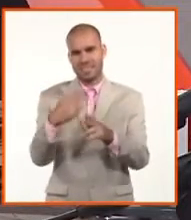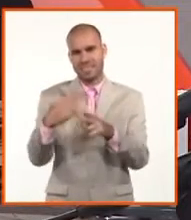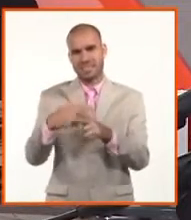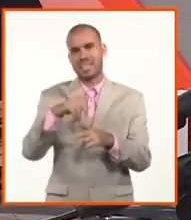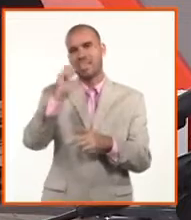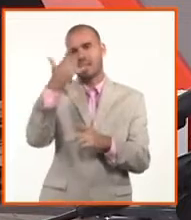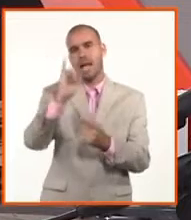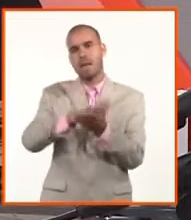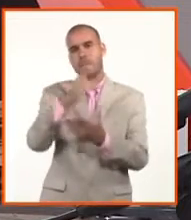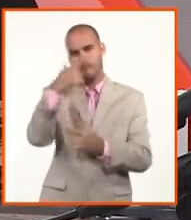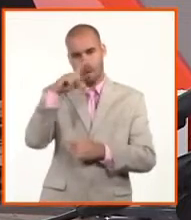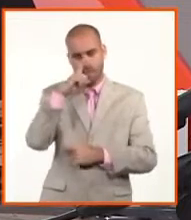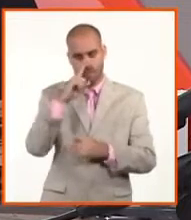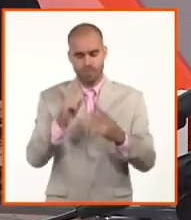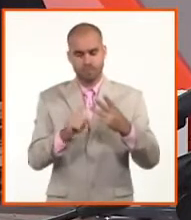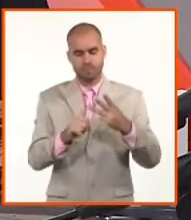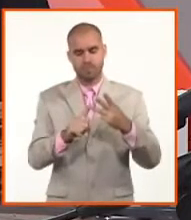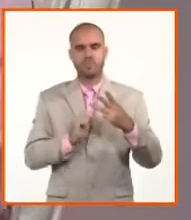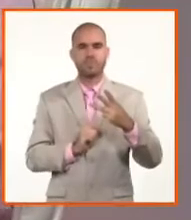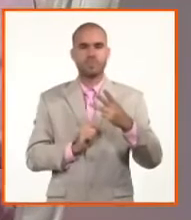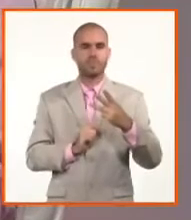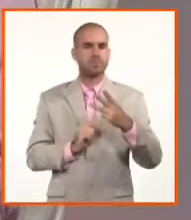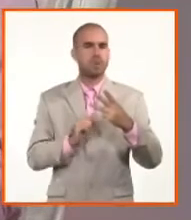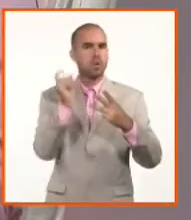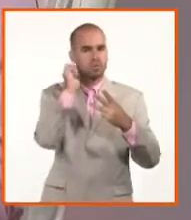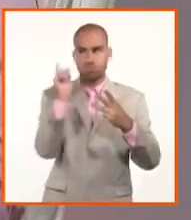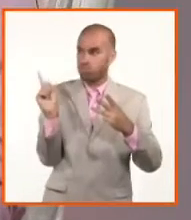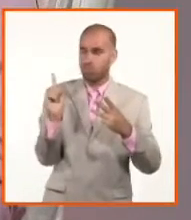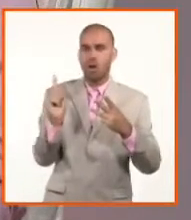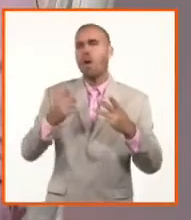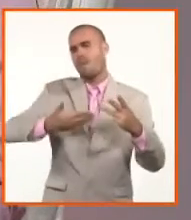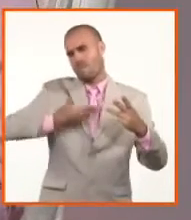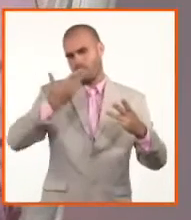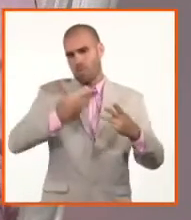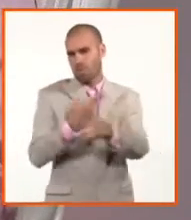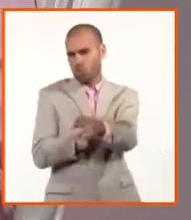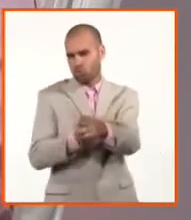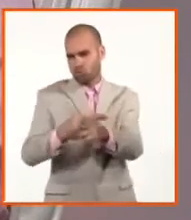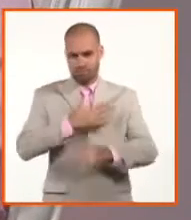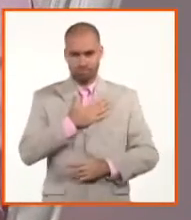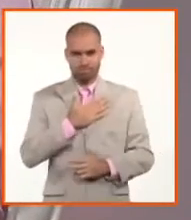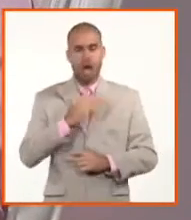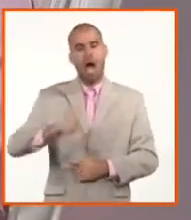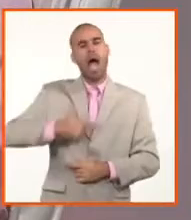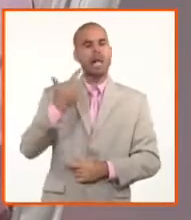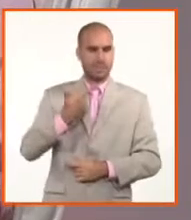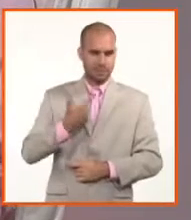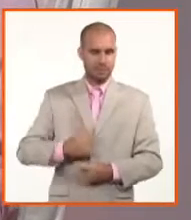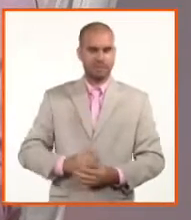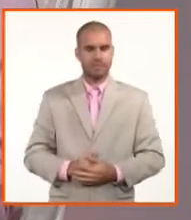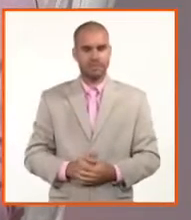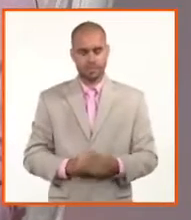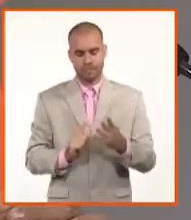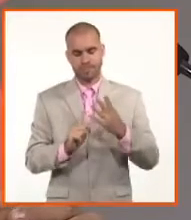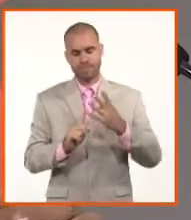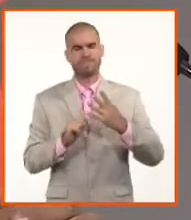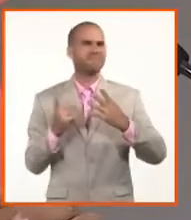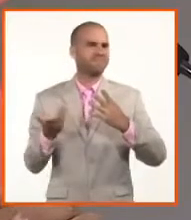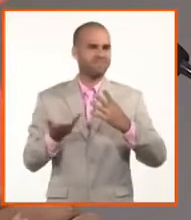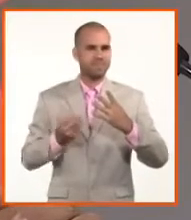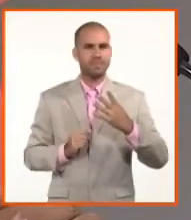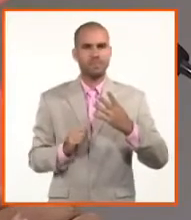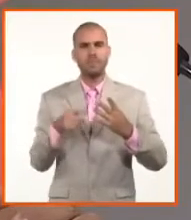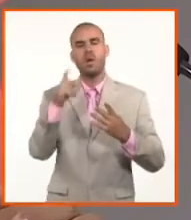Me acompaña también esta tarde Yanexi Ariste, poeta e historiadora del arte, y el radialista y